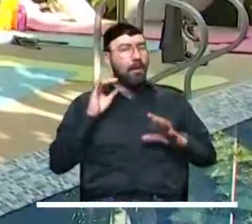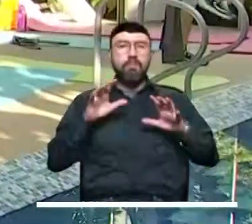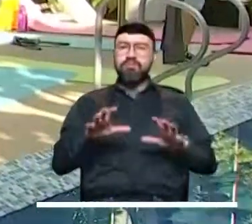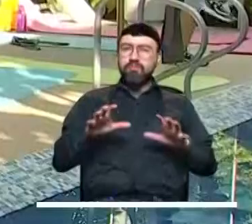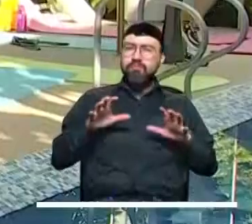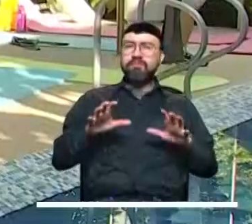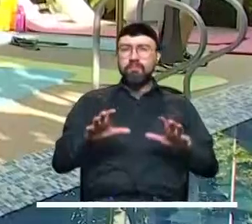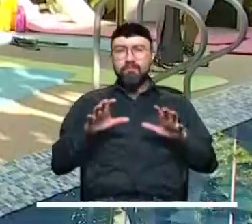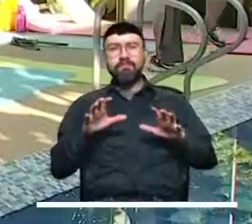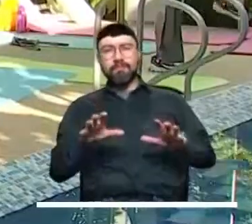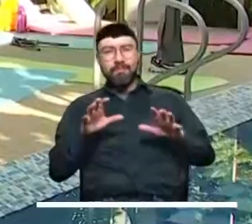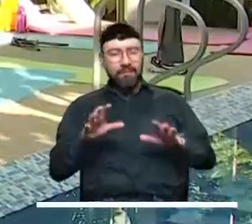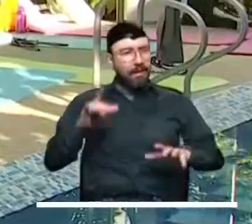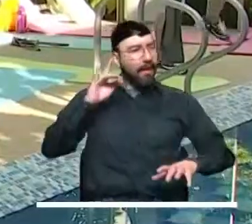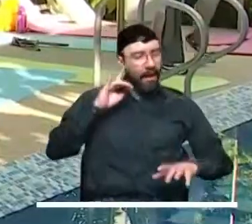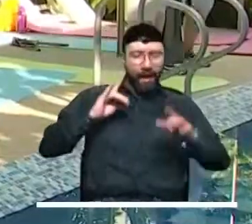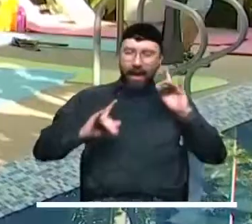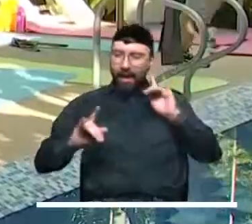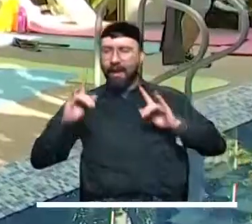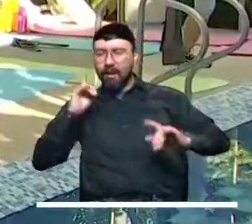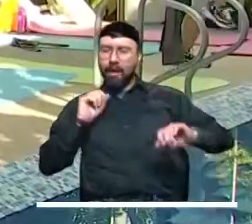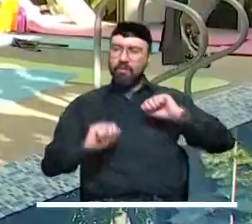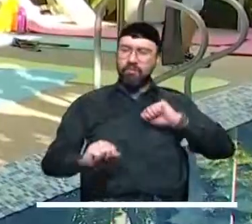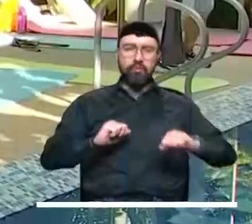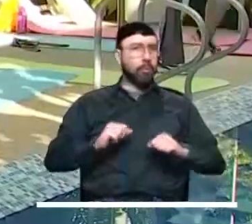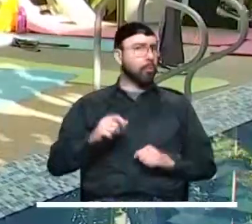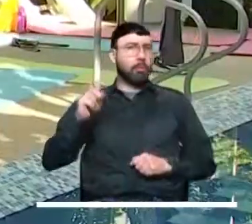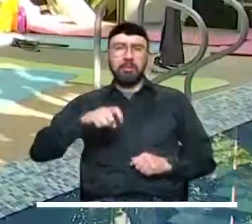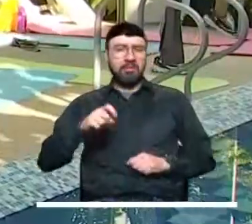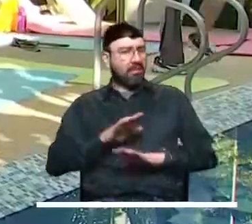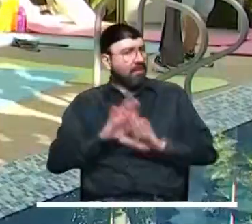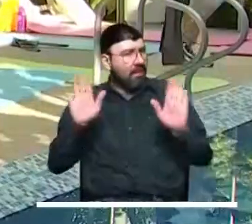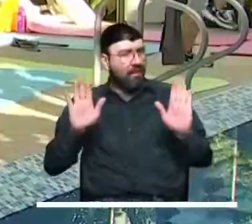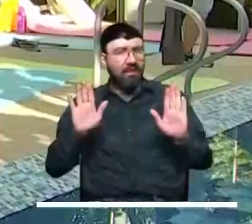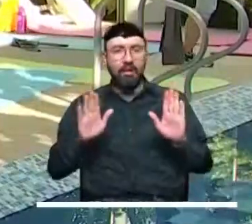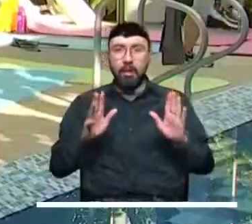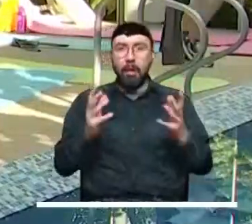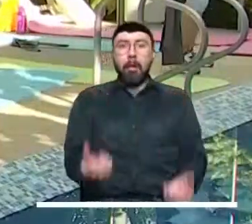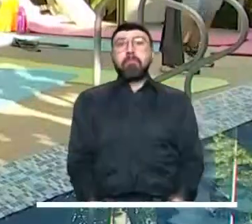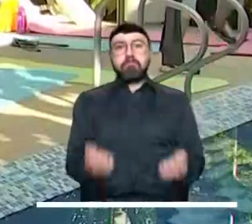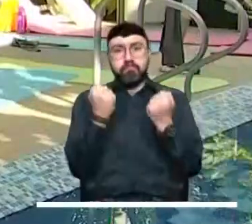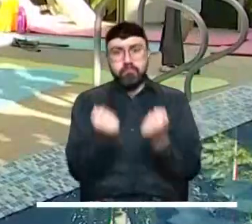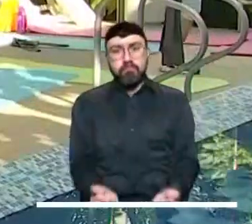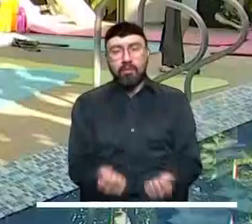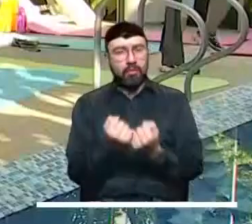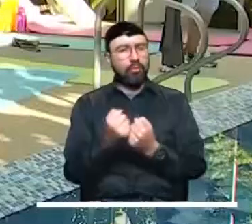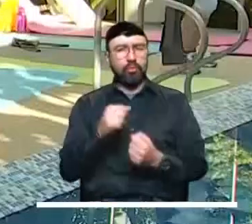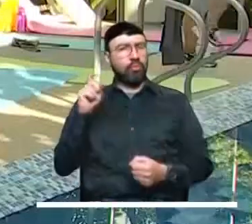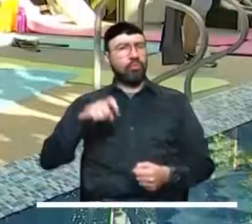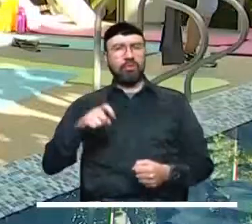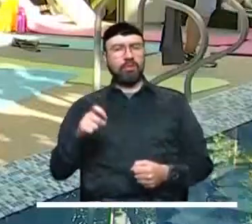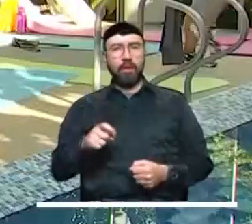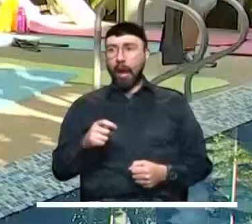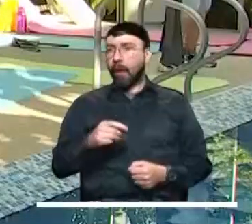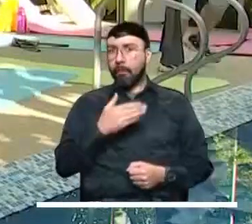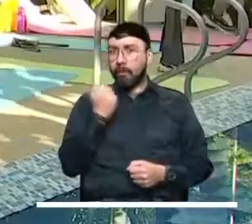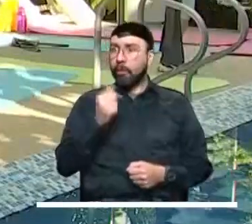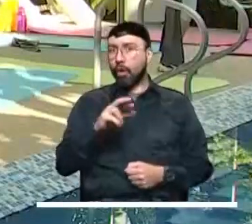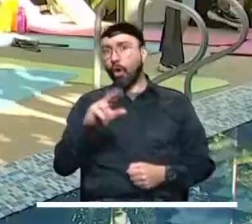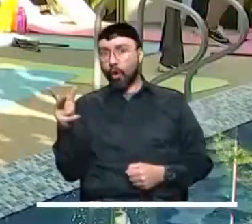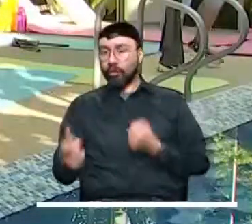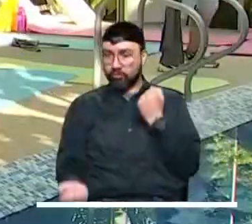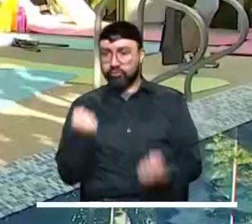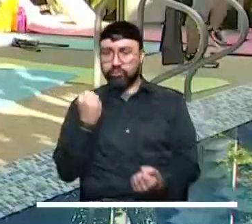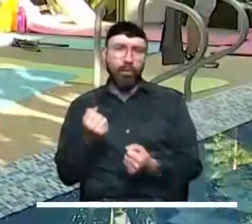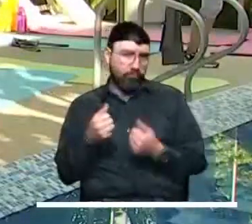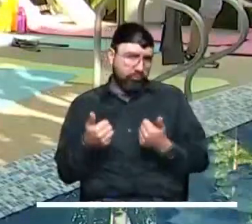música y que estemos más animados. No necesitamos nada, no necesitamos pesas, no necesitamos un gimnasio maravilloso si tenemos otras